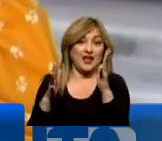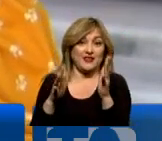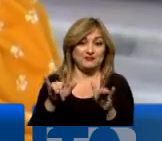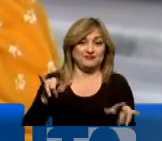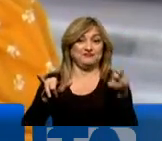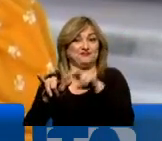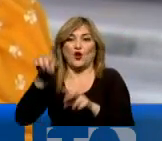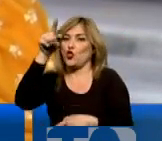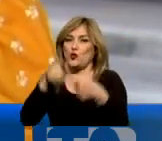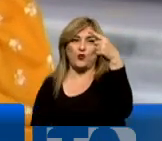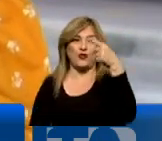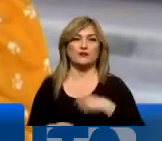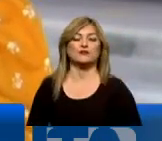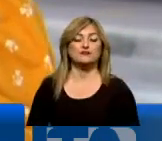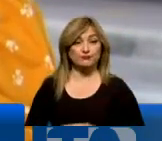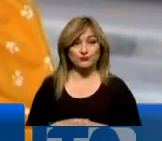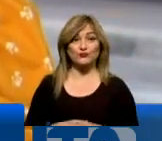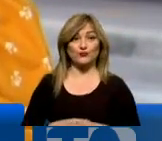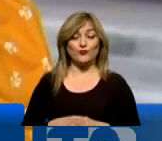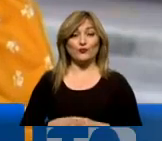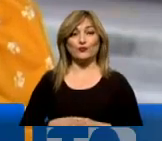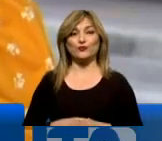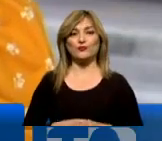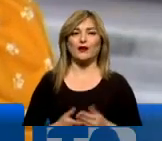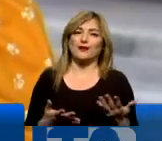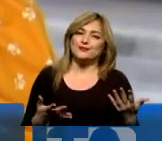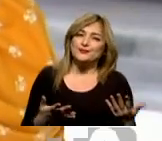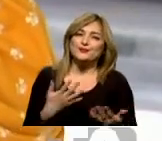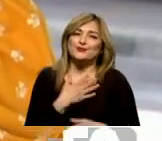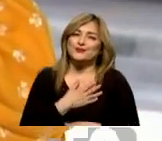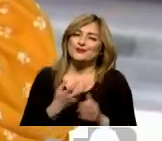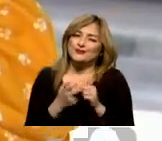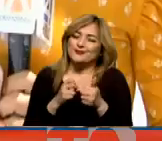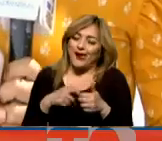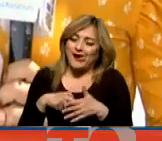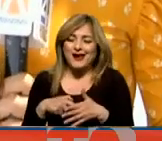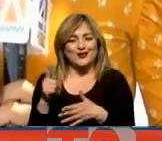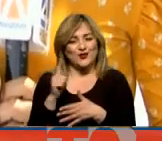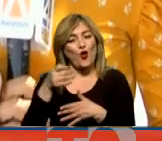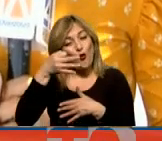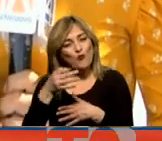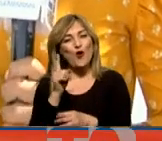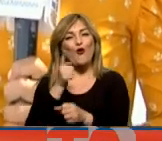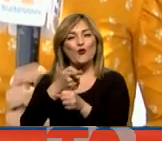podrán ingresar al avión. Ya sabe, entonces, evítese inconvenientes y cumpla con las